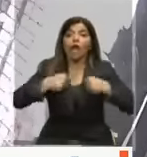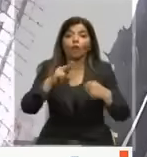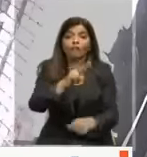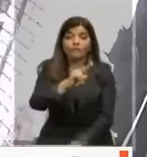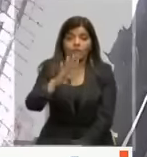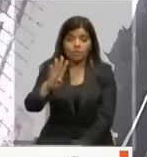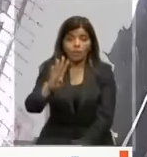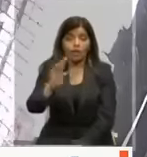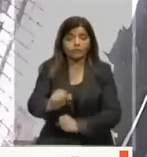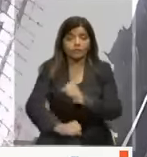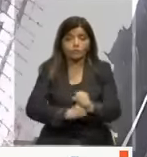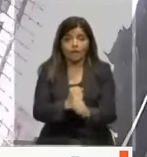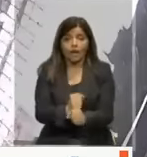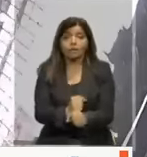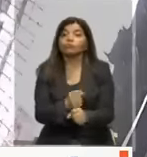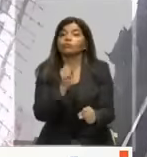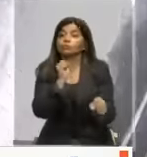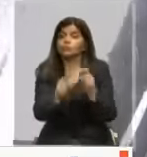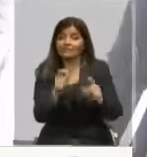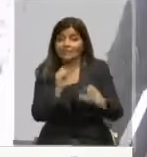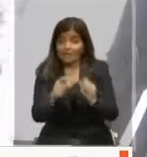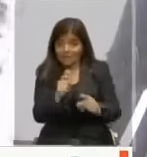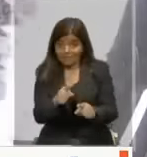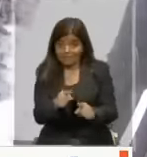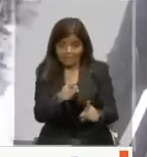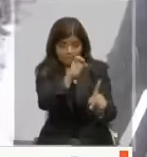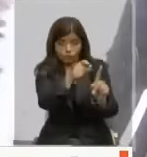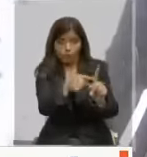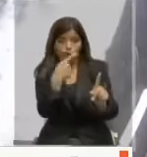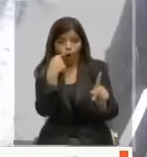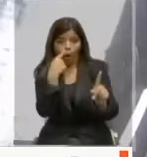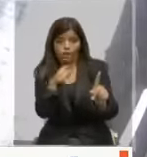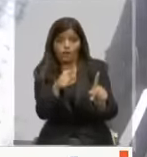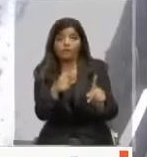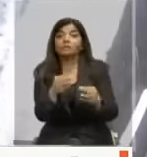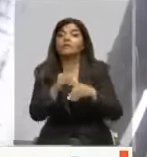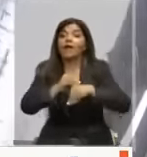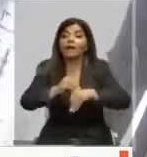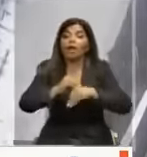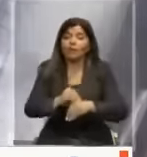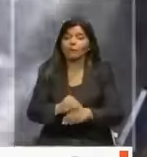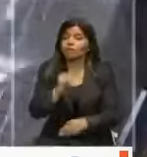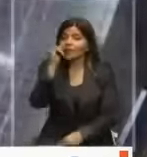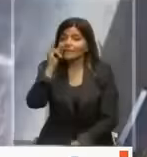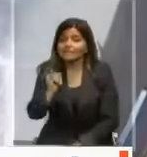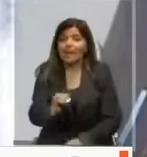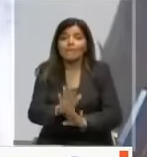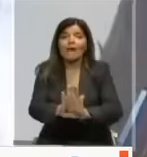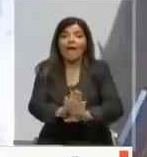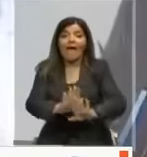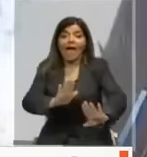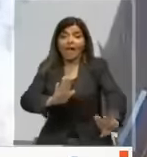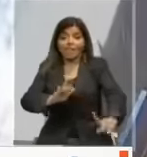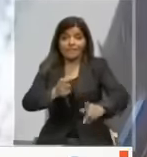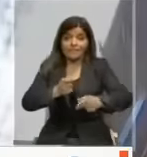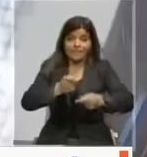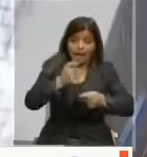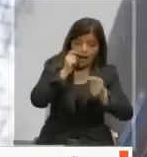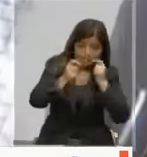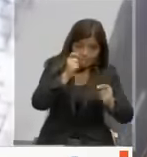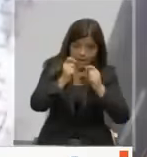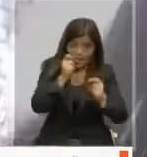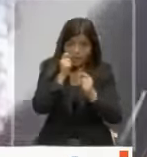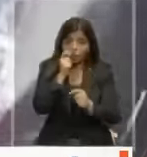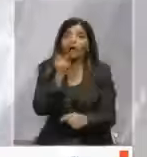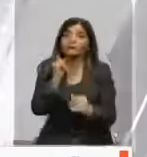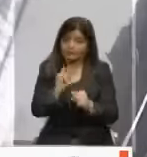años intentó así defenderse de su agresor. La recomendación en estos casos siempre es evitar exponerse a más riesgos y